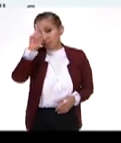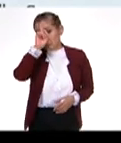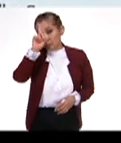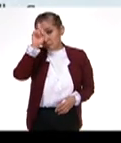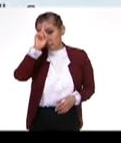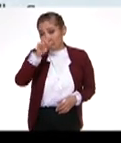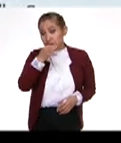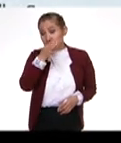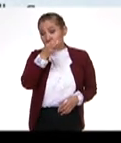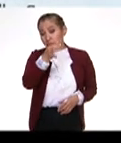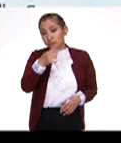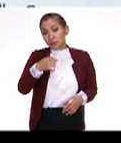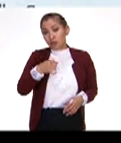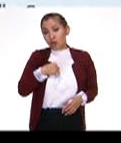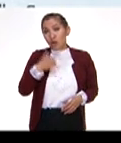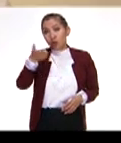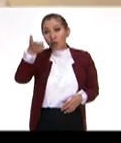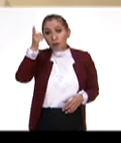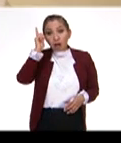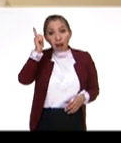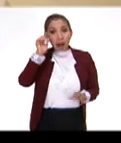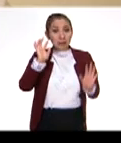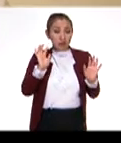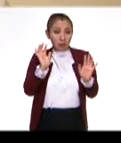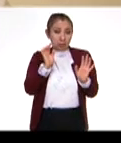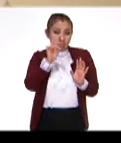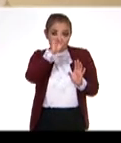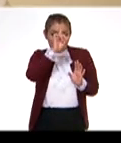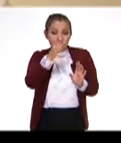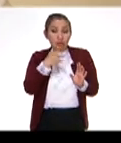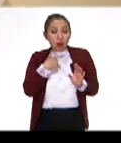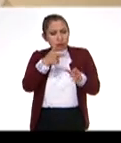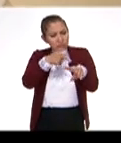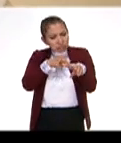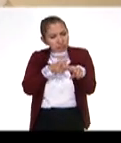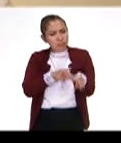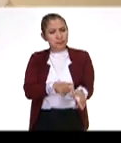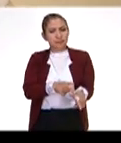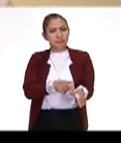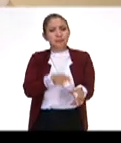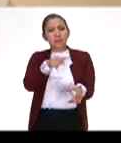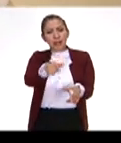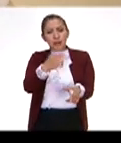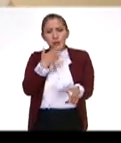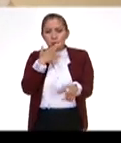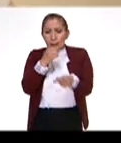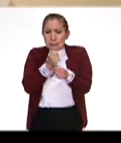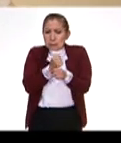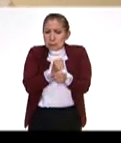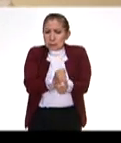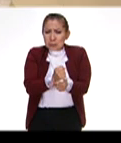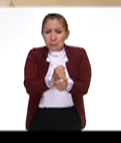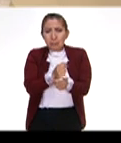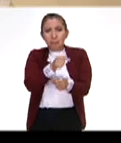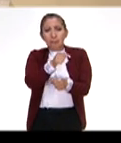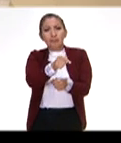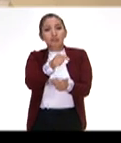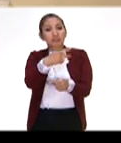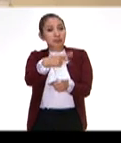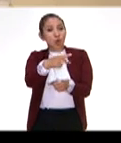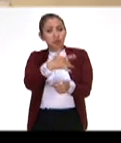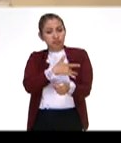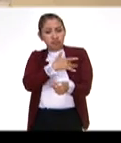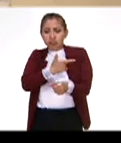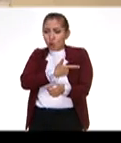es que yo deseo, ¿no? Más bien que consejo, que permanezcan, que se aferren a lo que